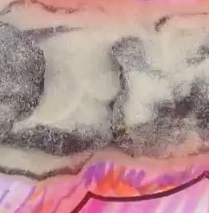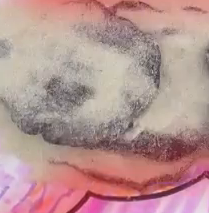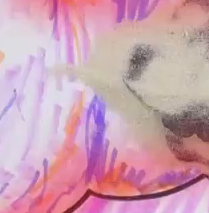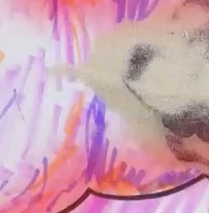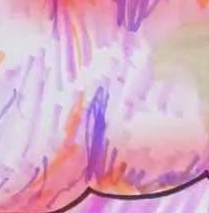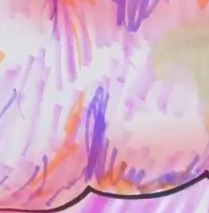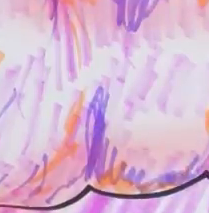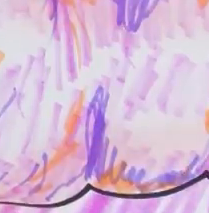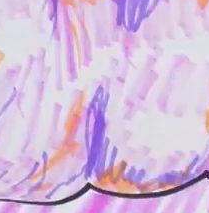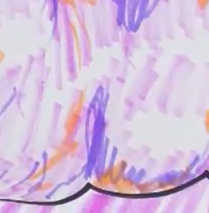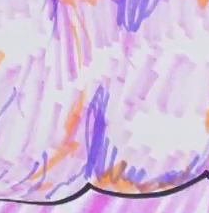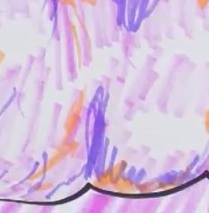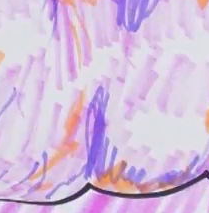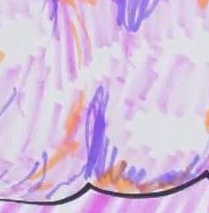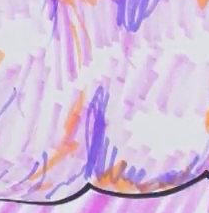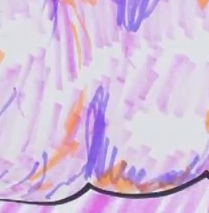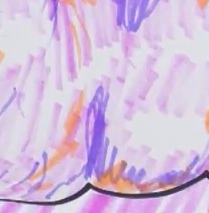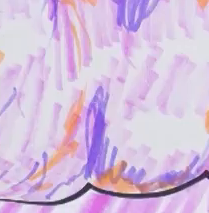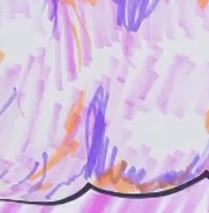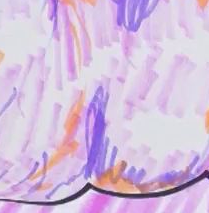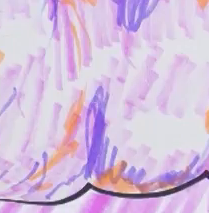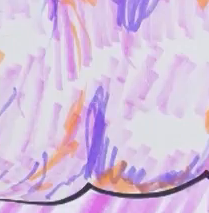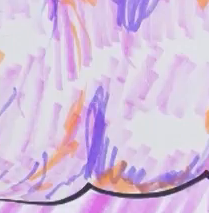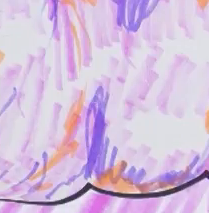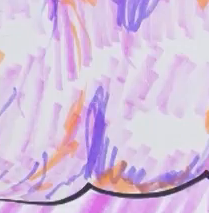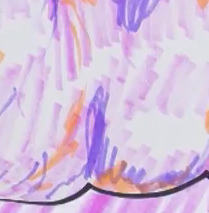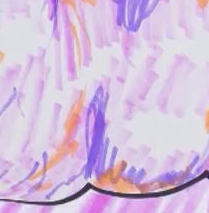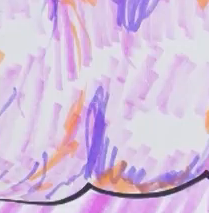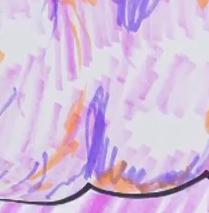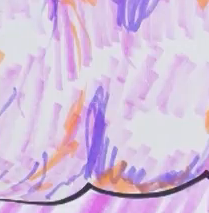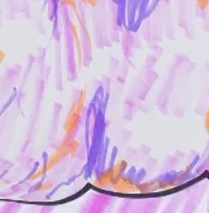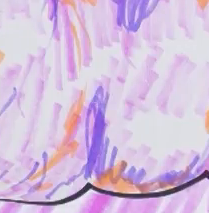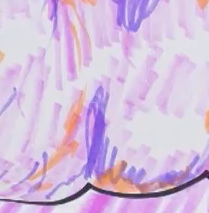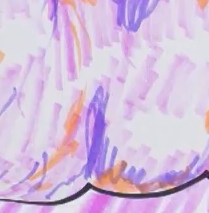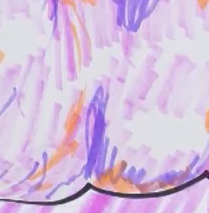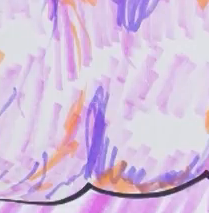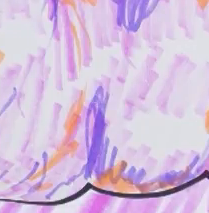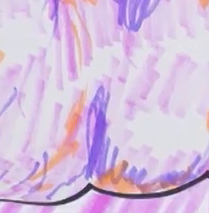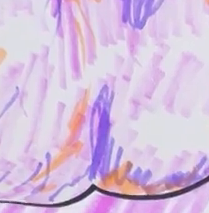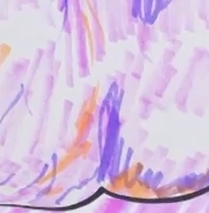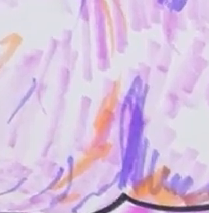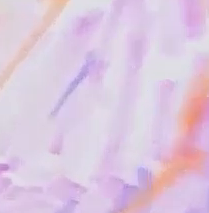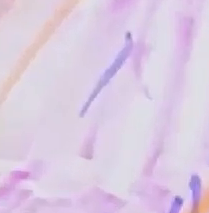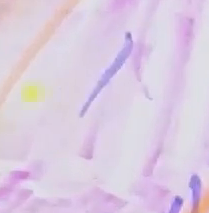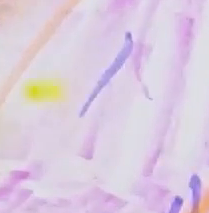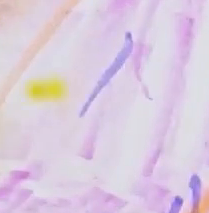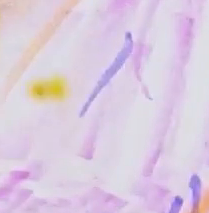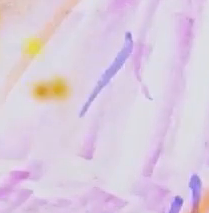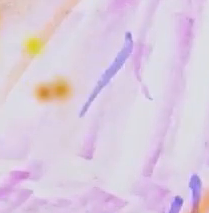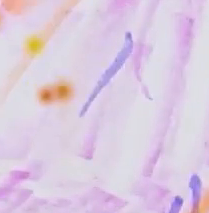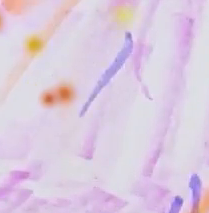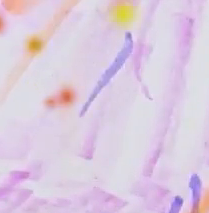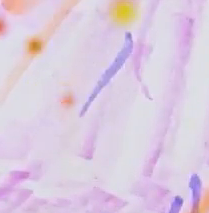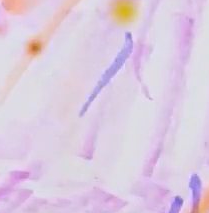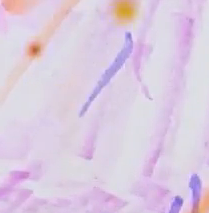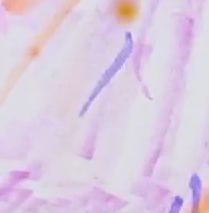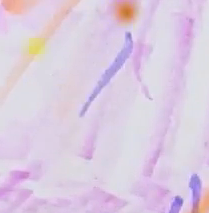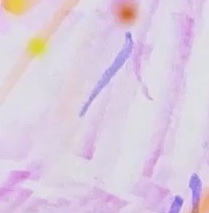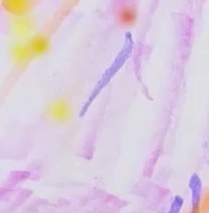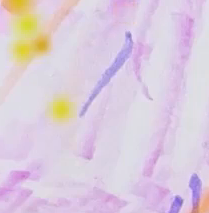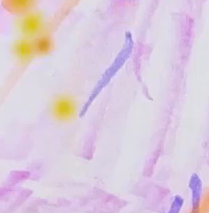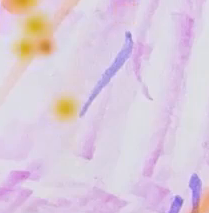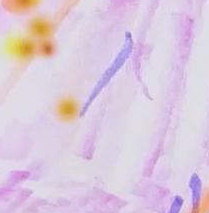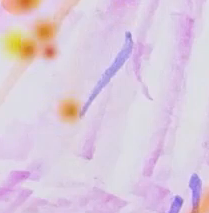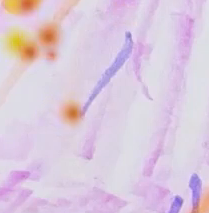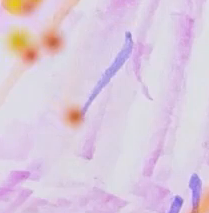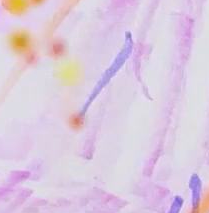intestinal, previniendo el peligroso estreñimiento y controlando la sensación innecesaria de apetito. Además, es el